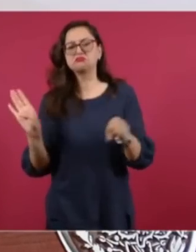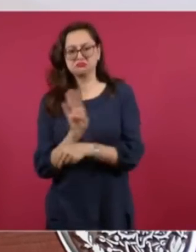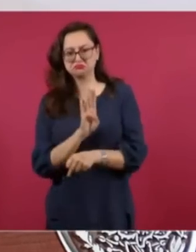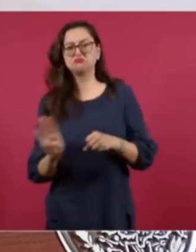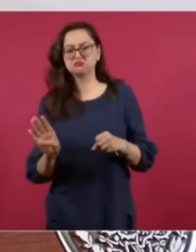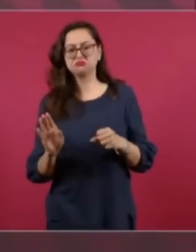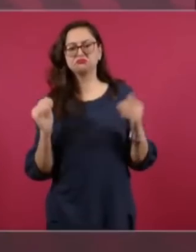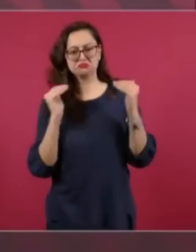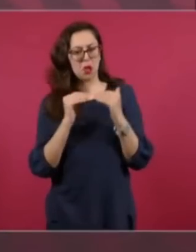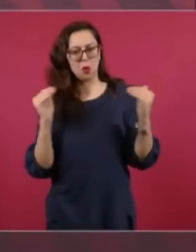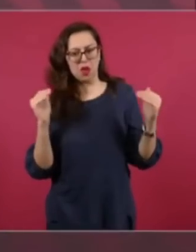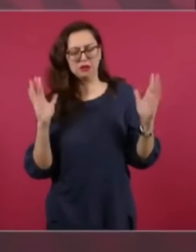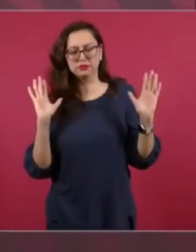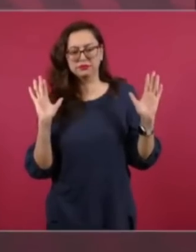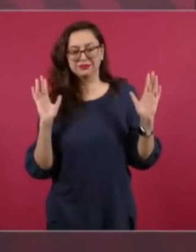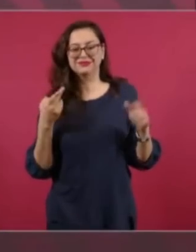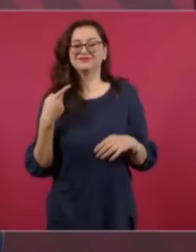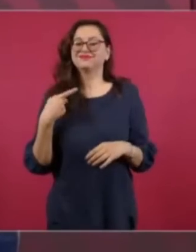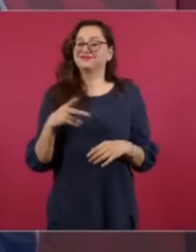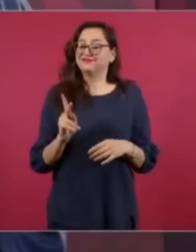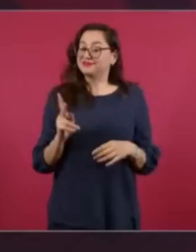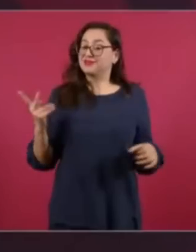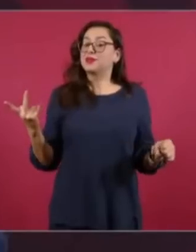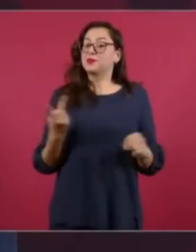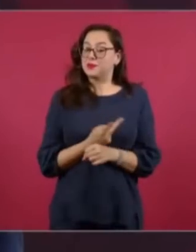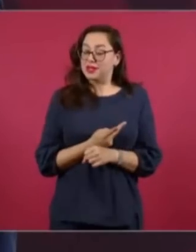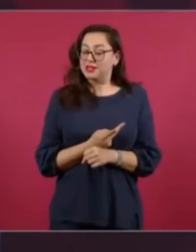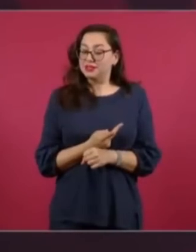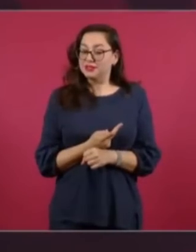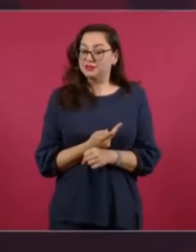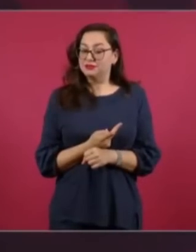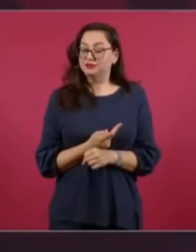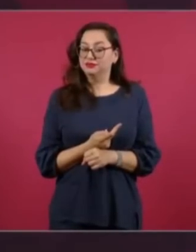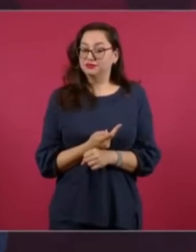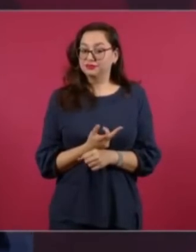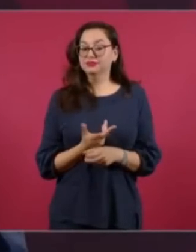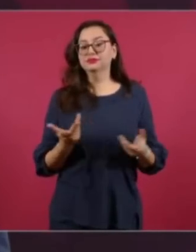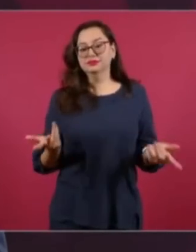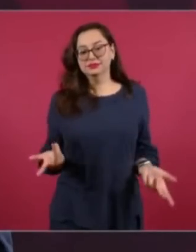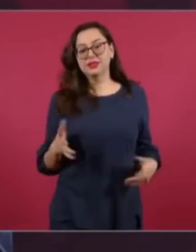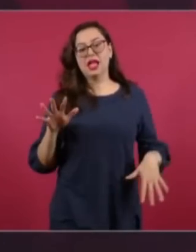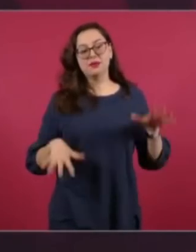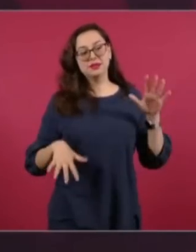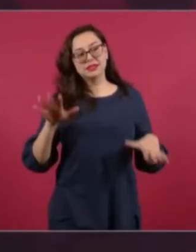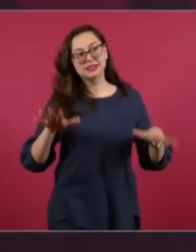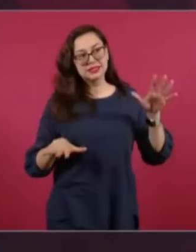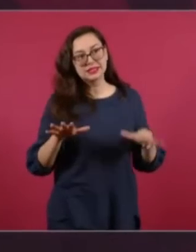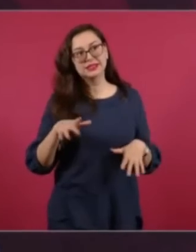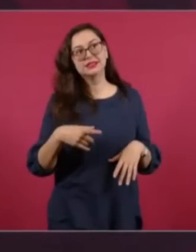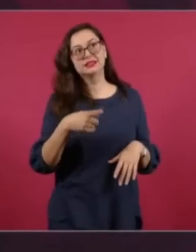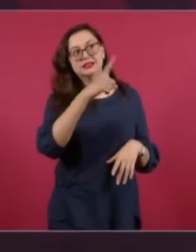Lo que sucede es que hay la manía,